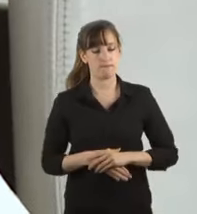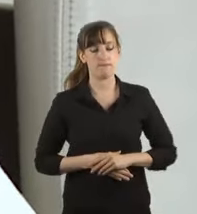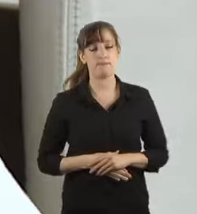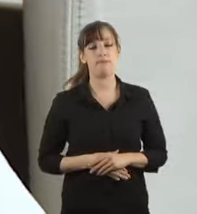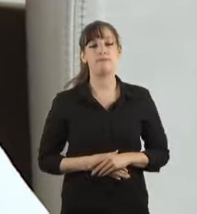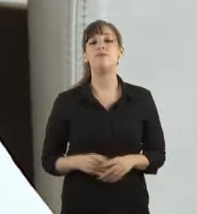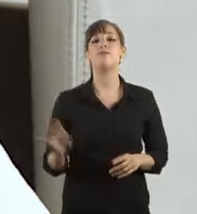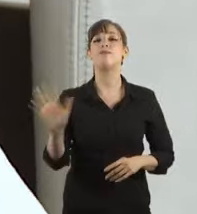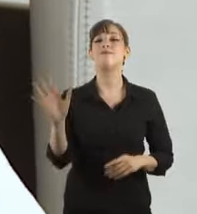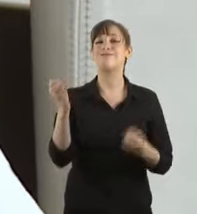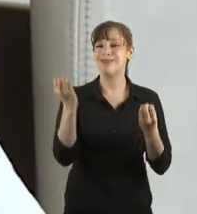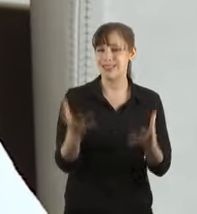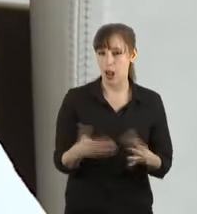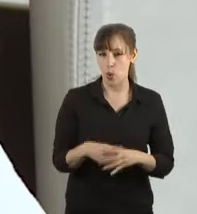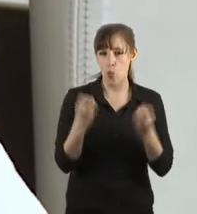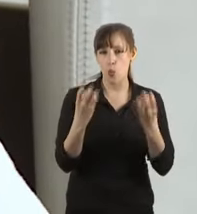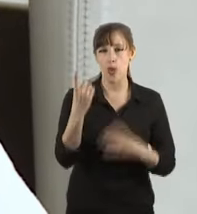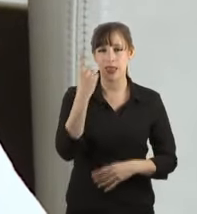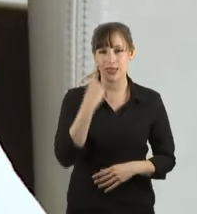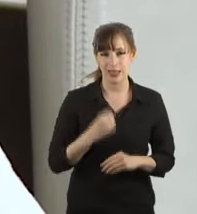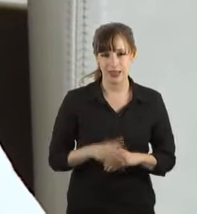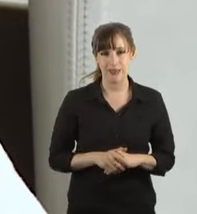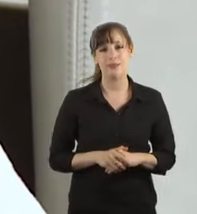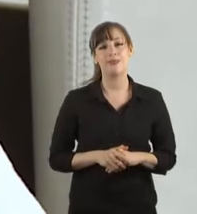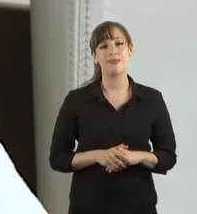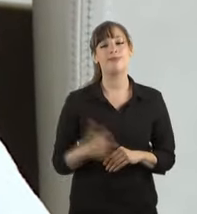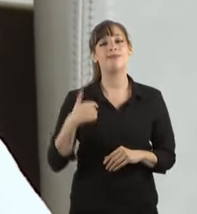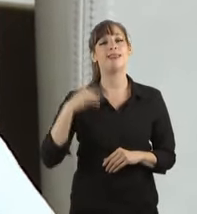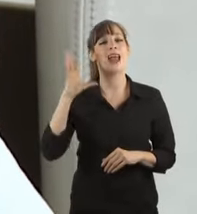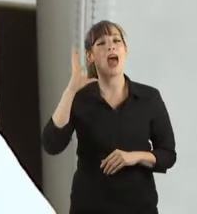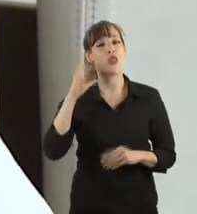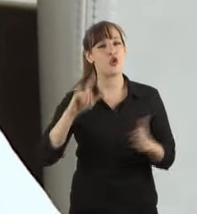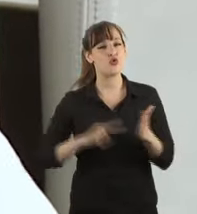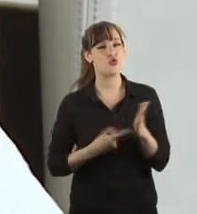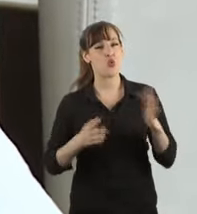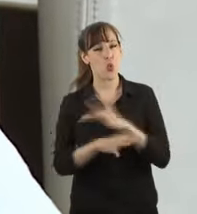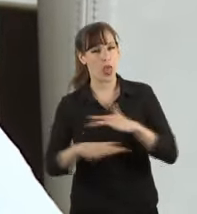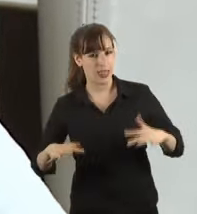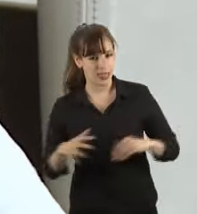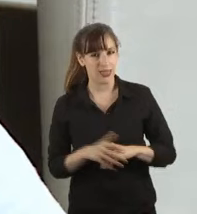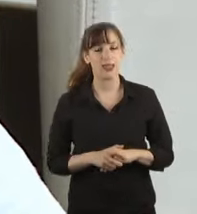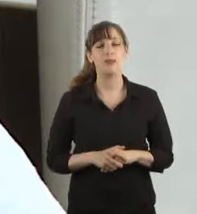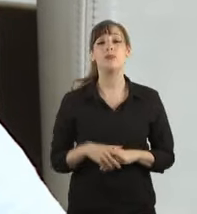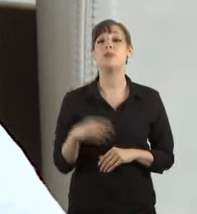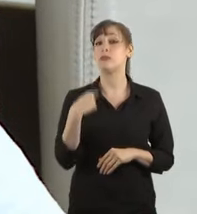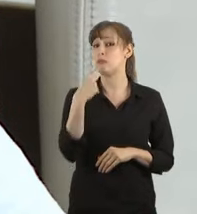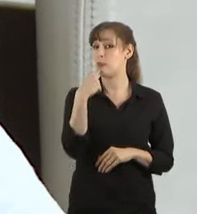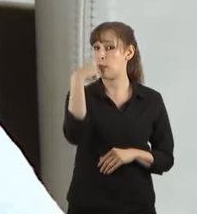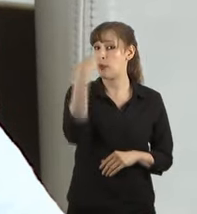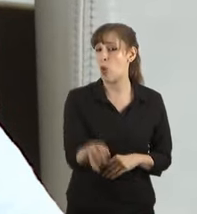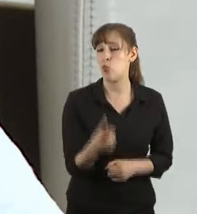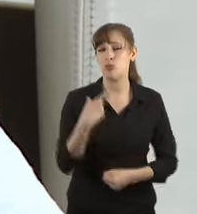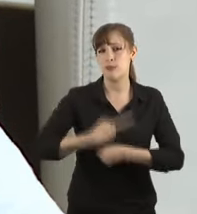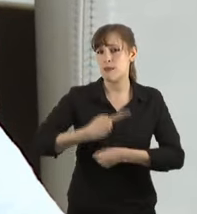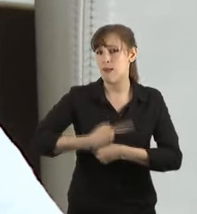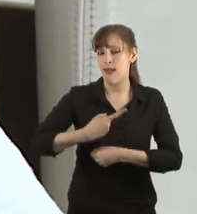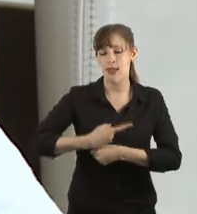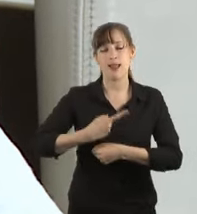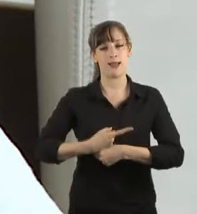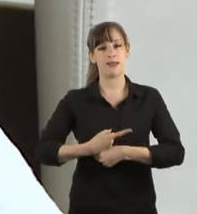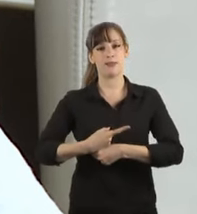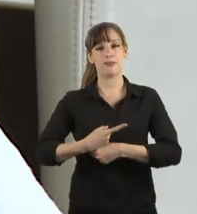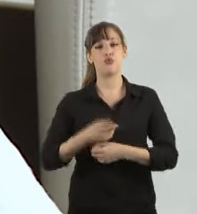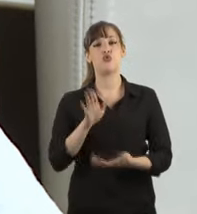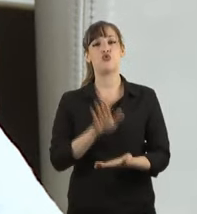qué tal Manuel Buen día Martín Fernández para radio de la ciudad obviamente la pregunta de rigor la primera tiene que ser al respecto de la